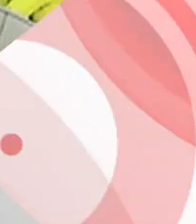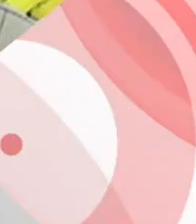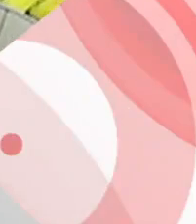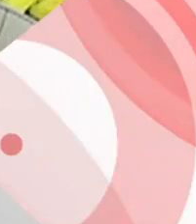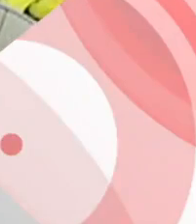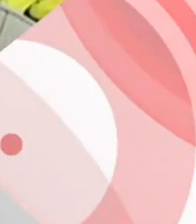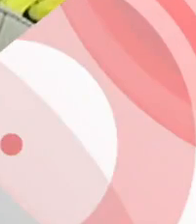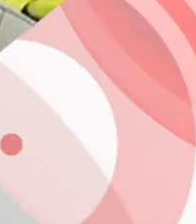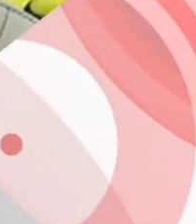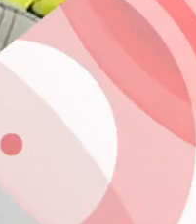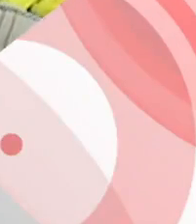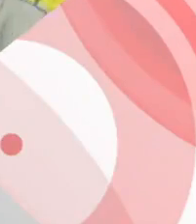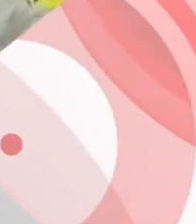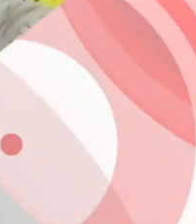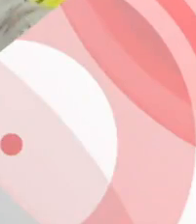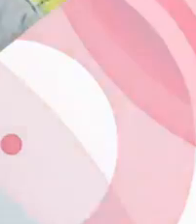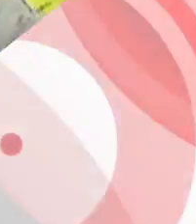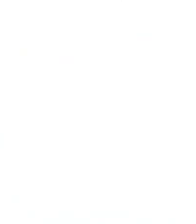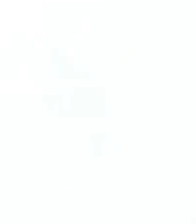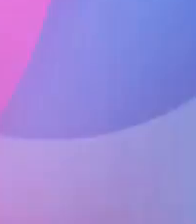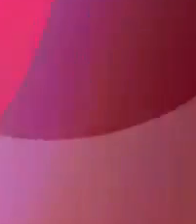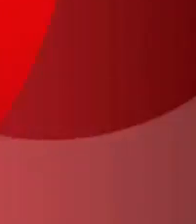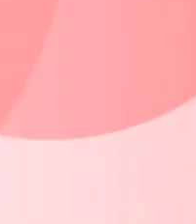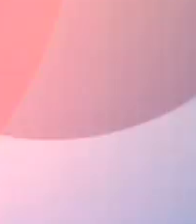Como dice mi amigo Jorge Garralda, no se deje.